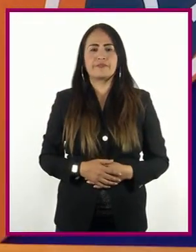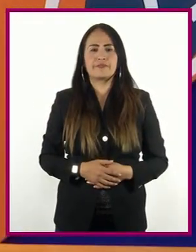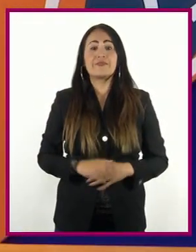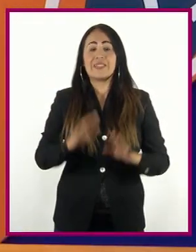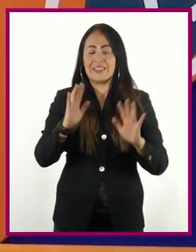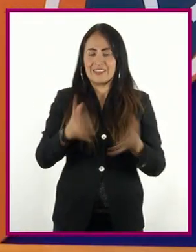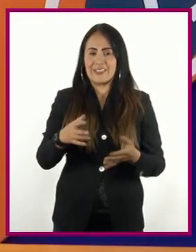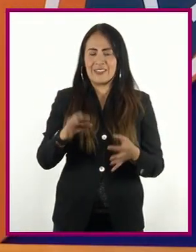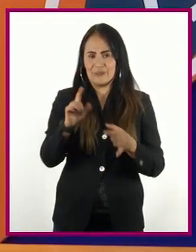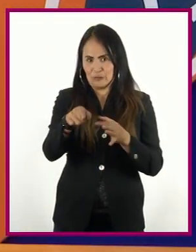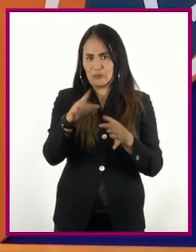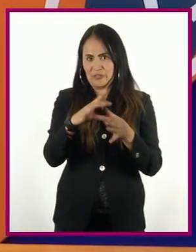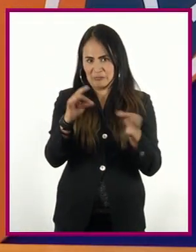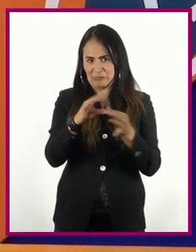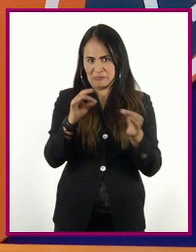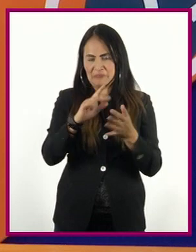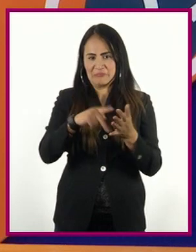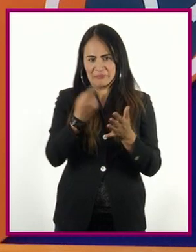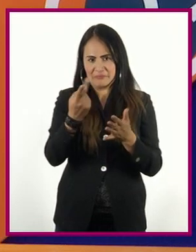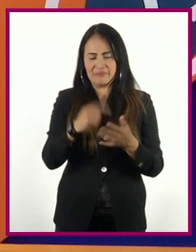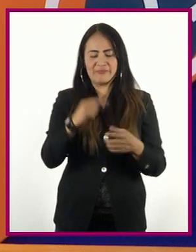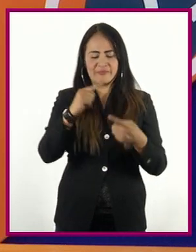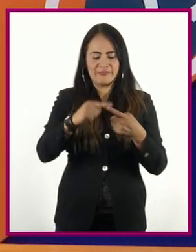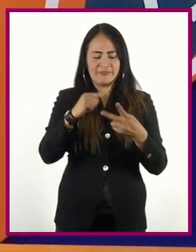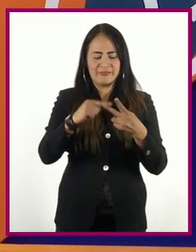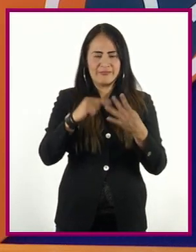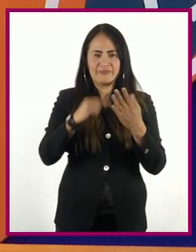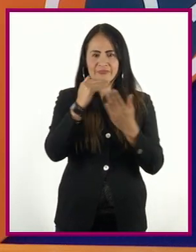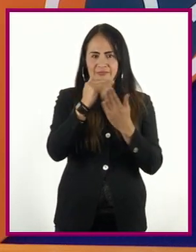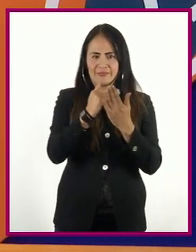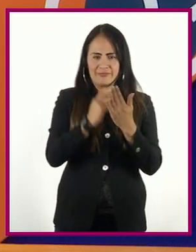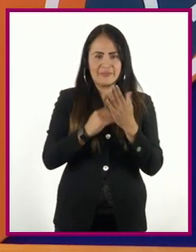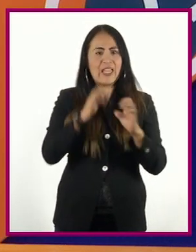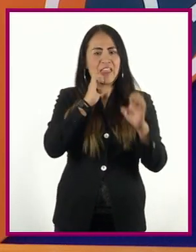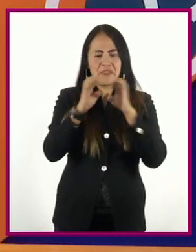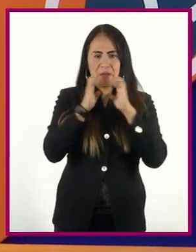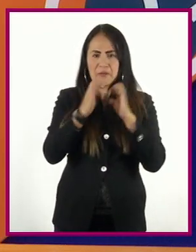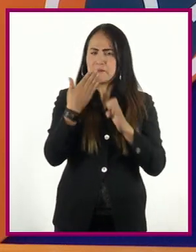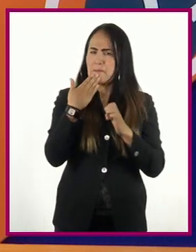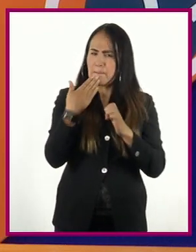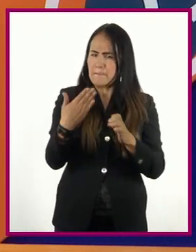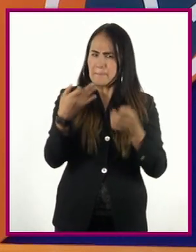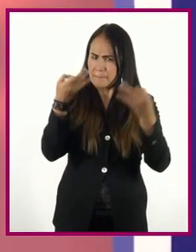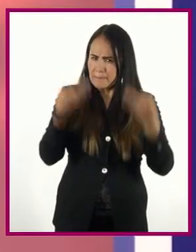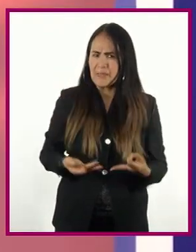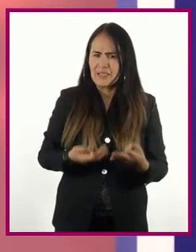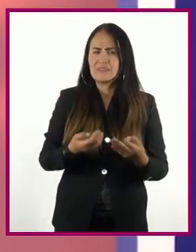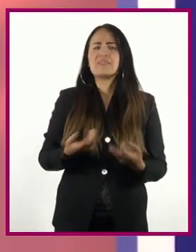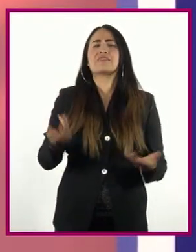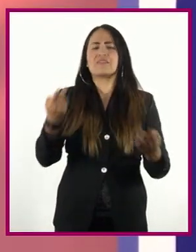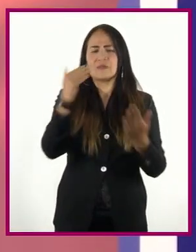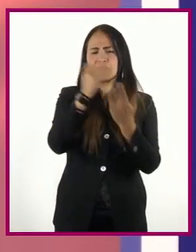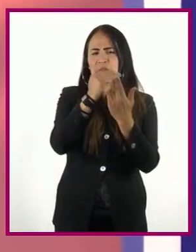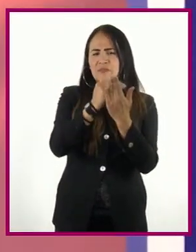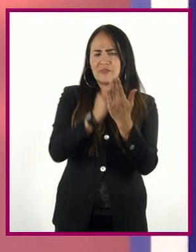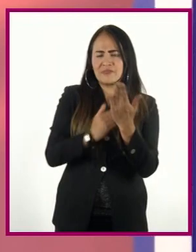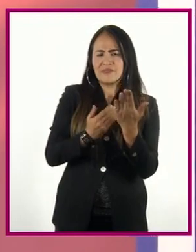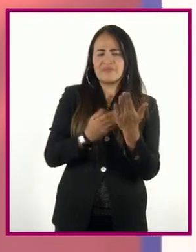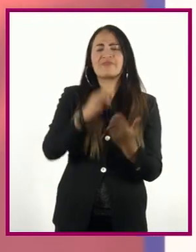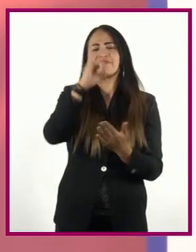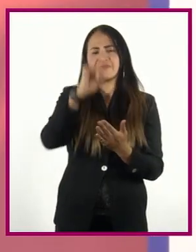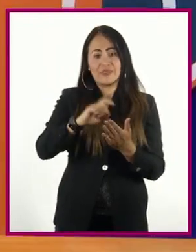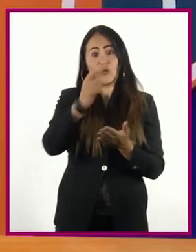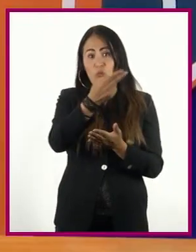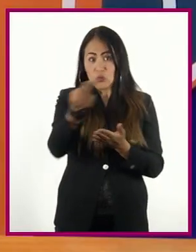esto, repasemos los pasos para concretar una buena entrevista. ¿Te parece? Perfecto. A